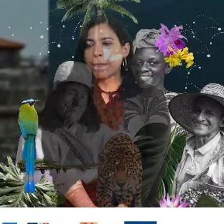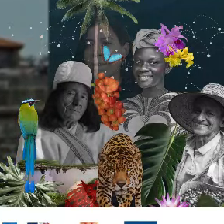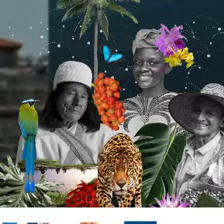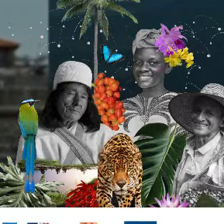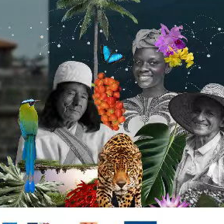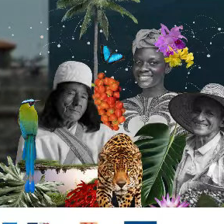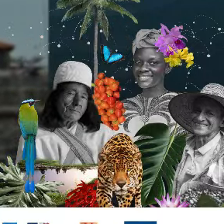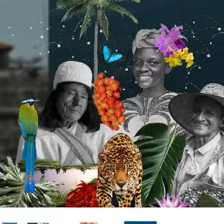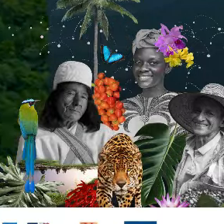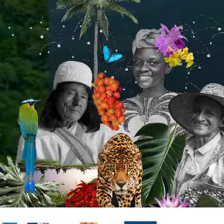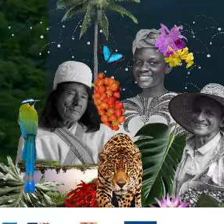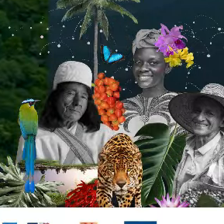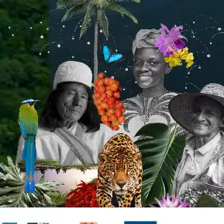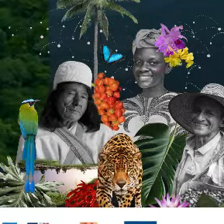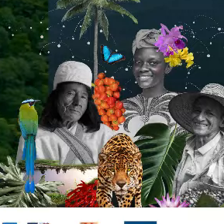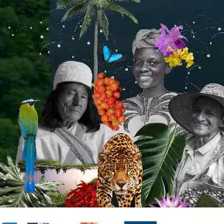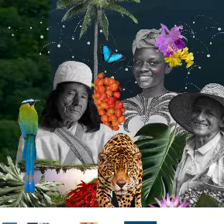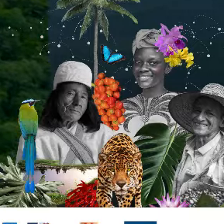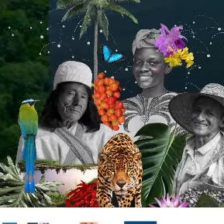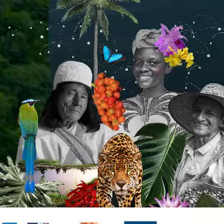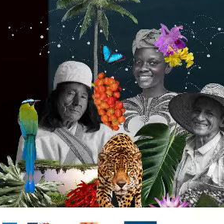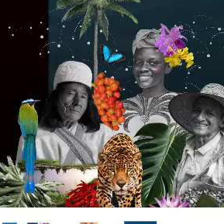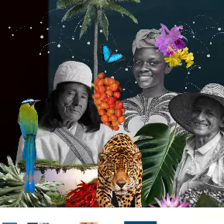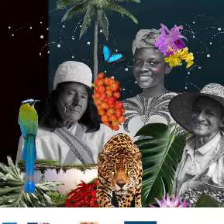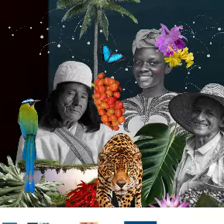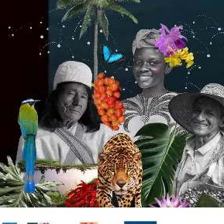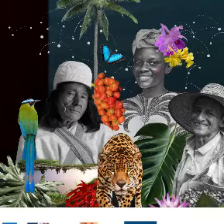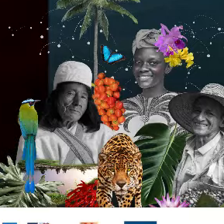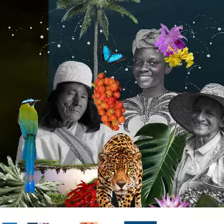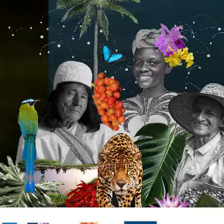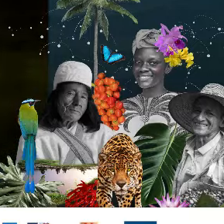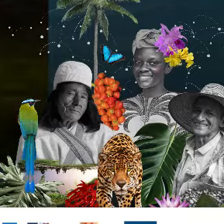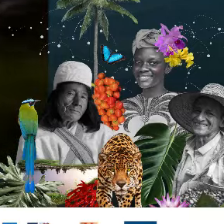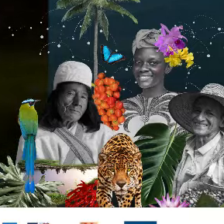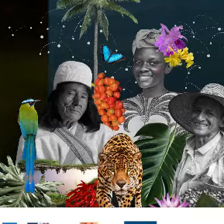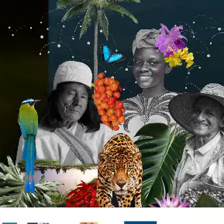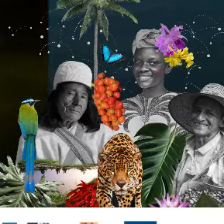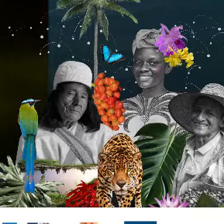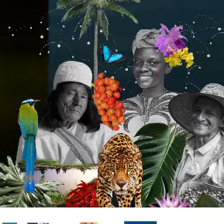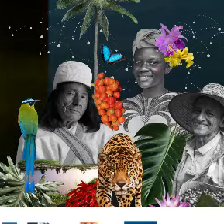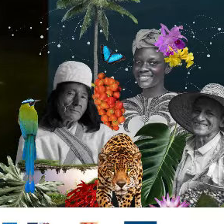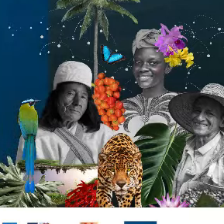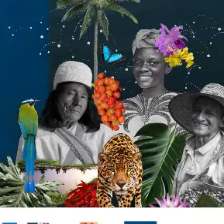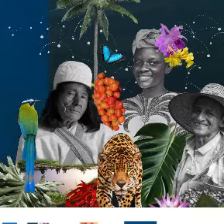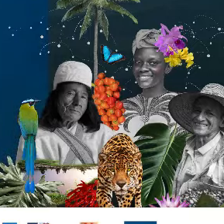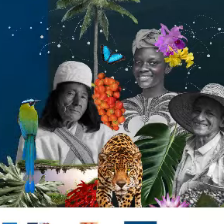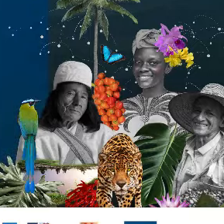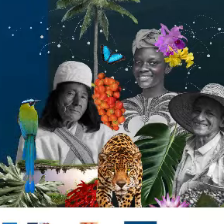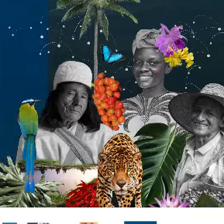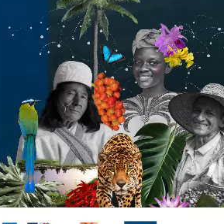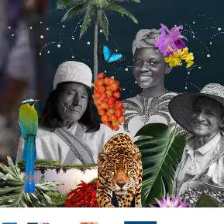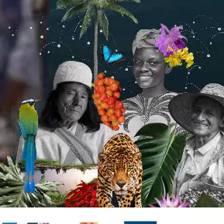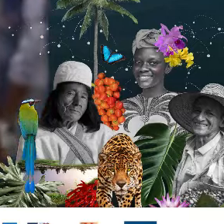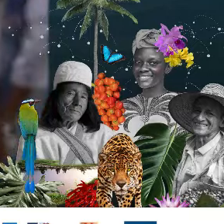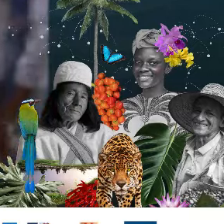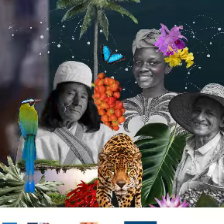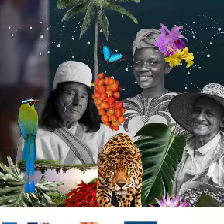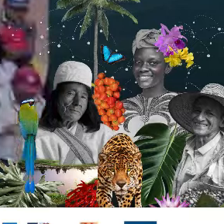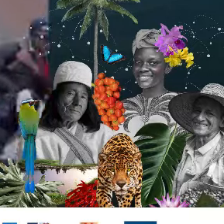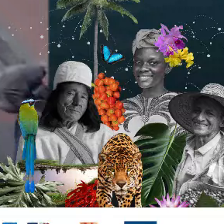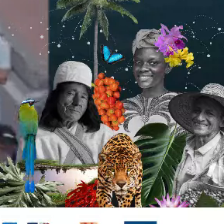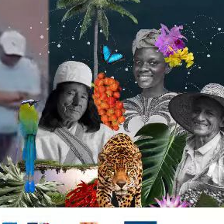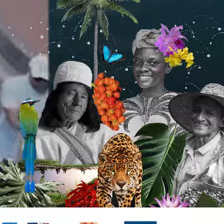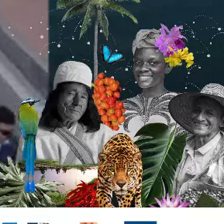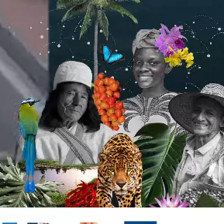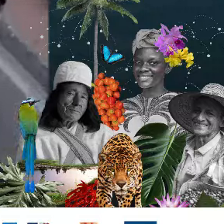la COP16, mostrando su compromiso con la protección y conservación de la naturaleza del planeta.